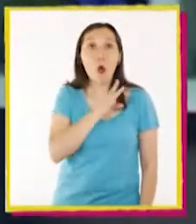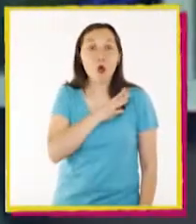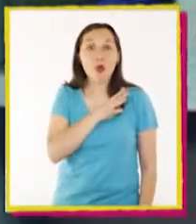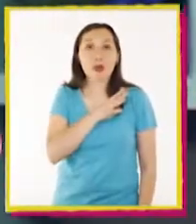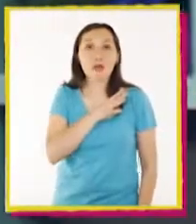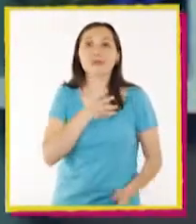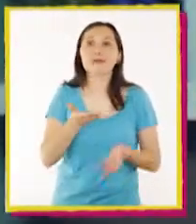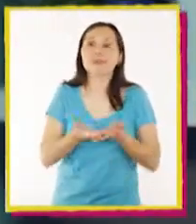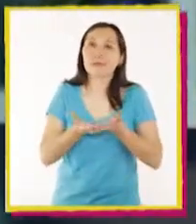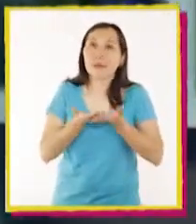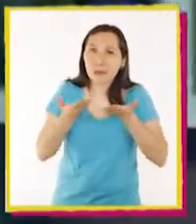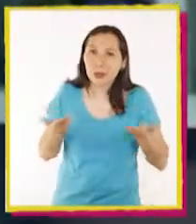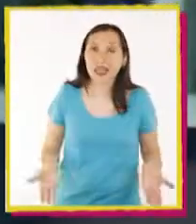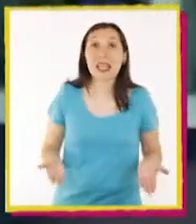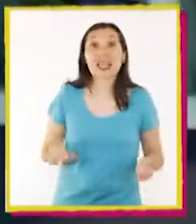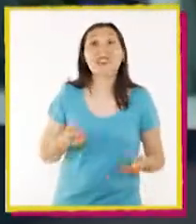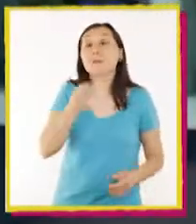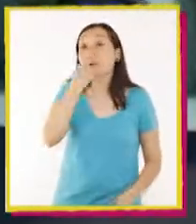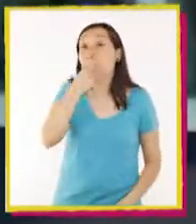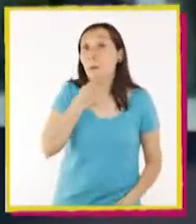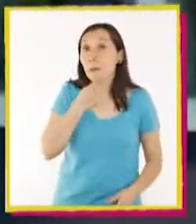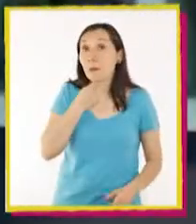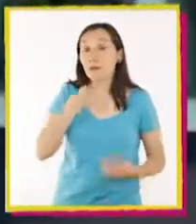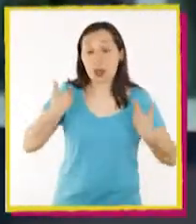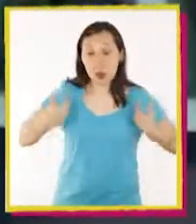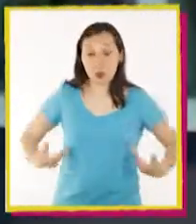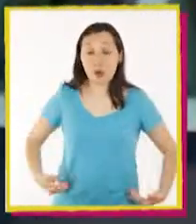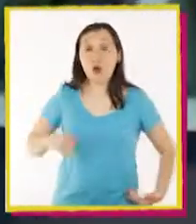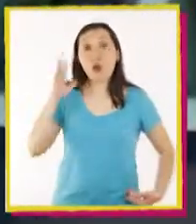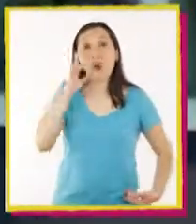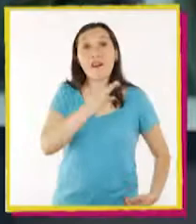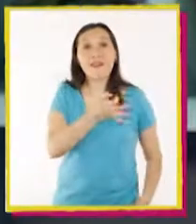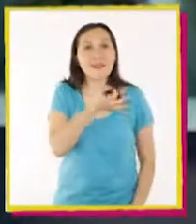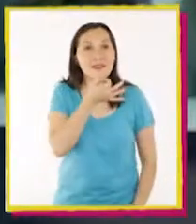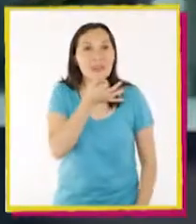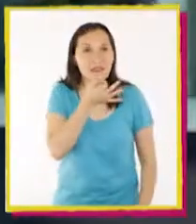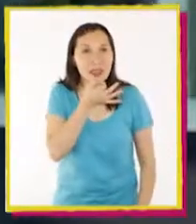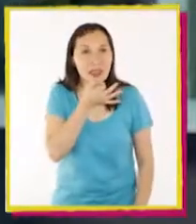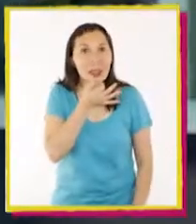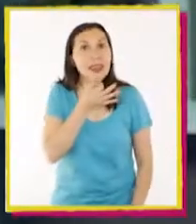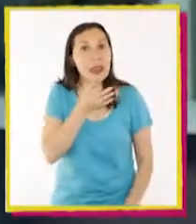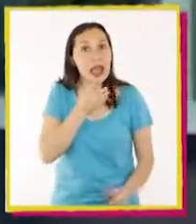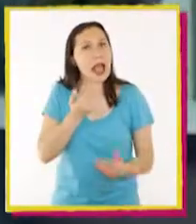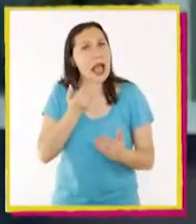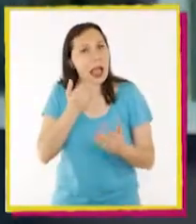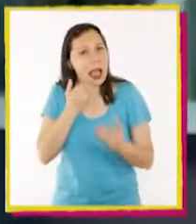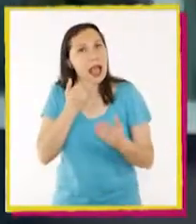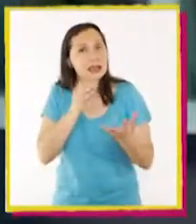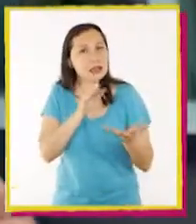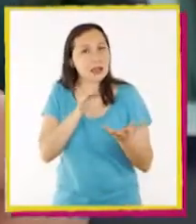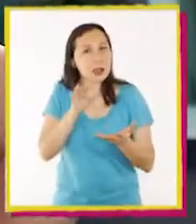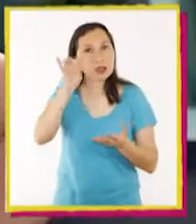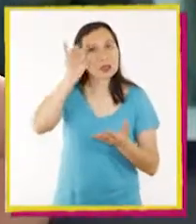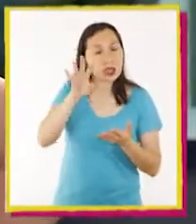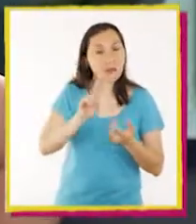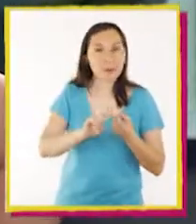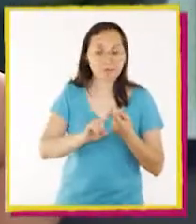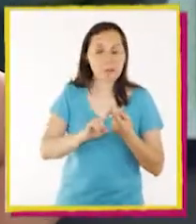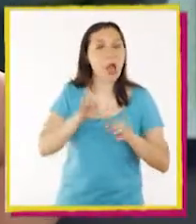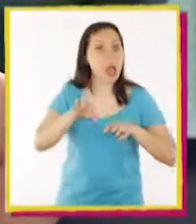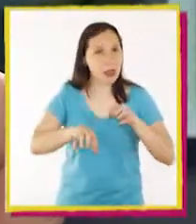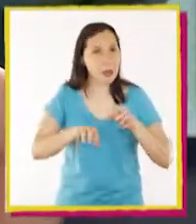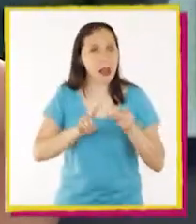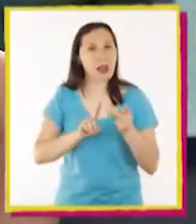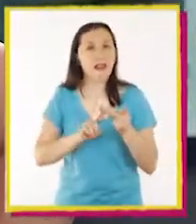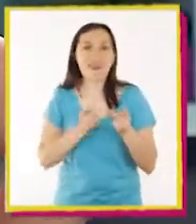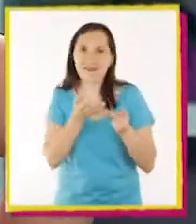color! Por eso es que Chester está vestido verde. ¿En serio? Nos estamos acercando. Ya sabemos que es un